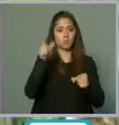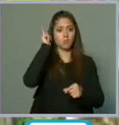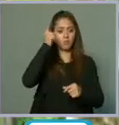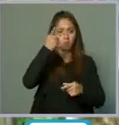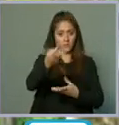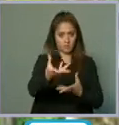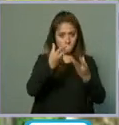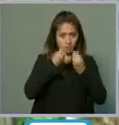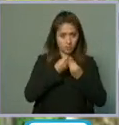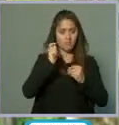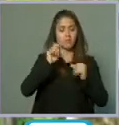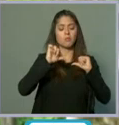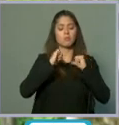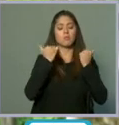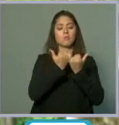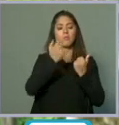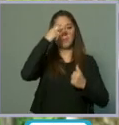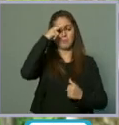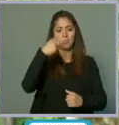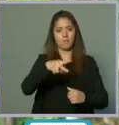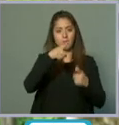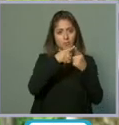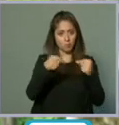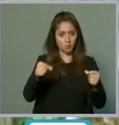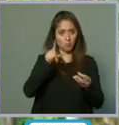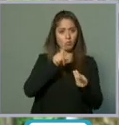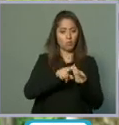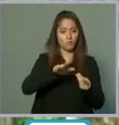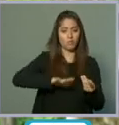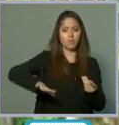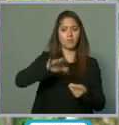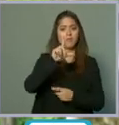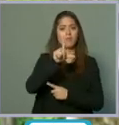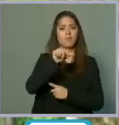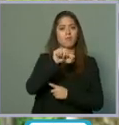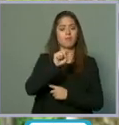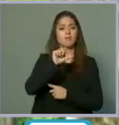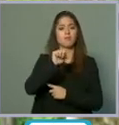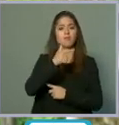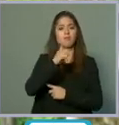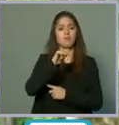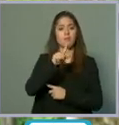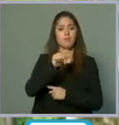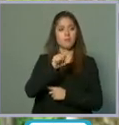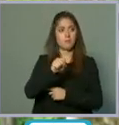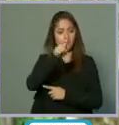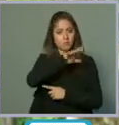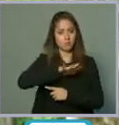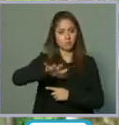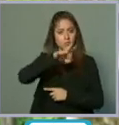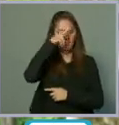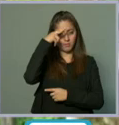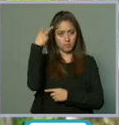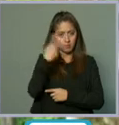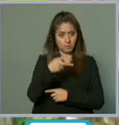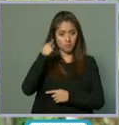Asociación México-Japonesa, que estábamos aquí en el área de Las Águilas, en la Ciudad de México. Es un club